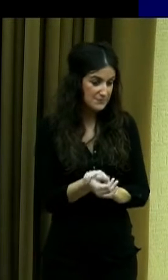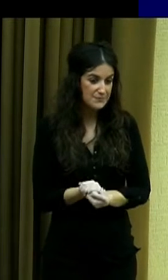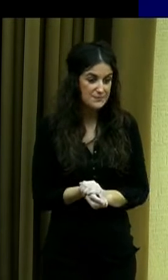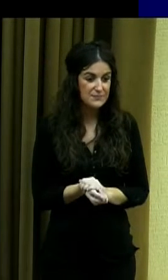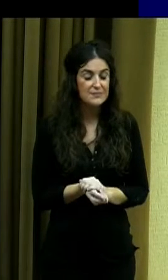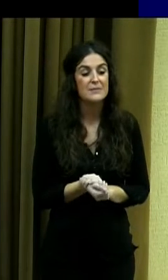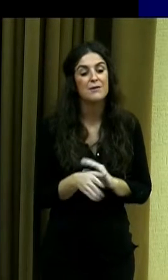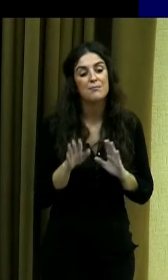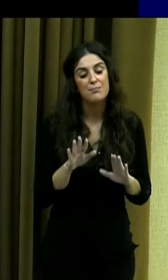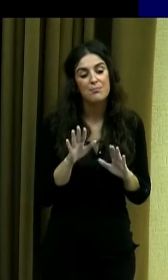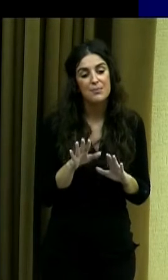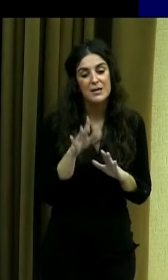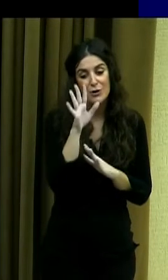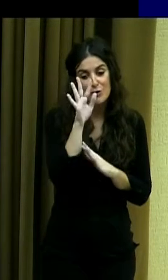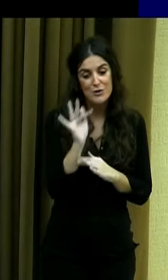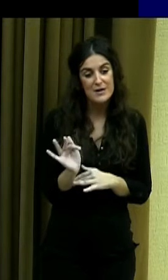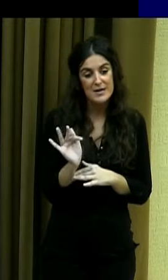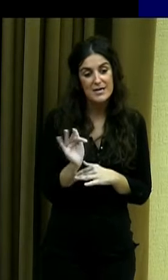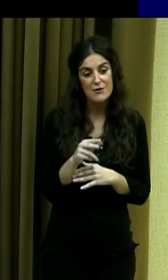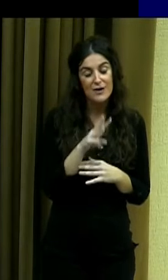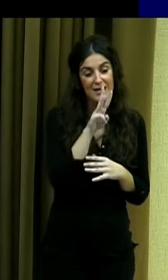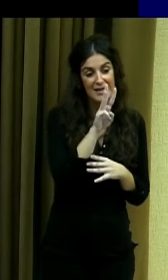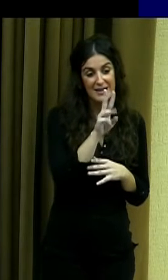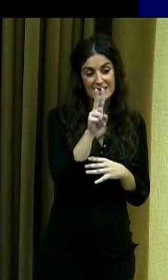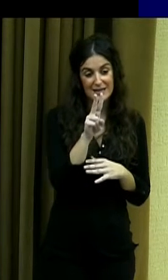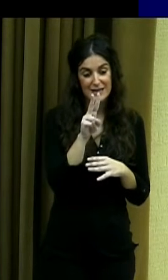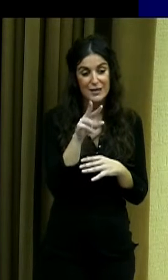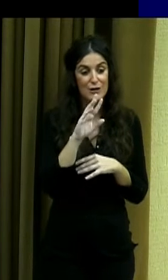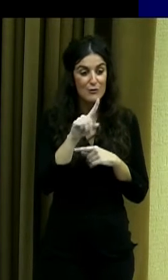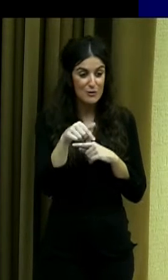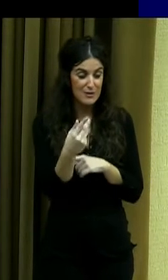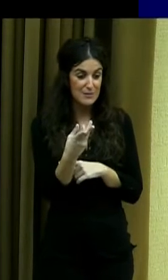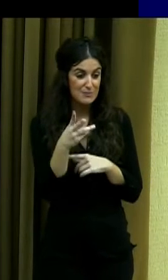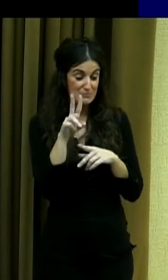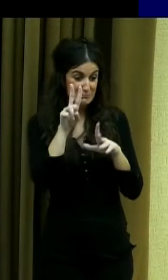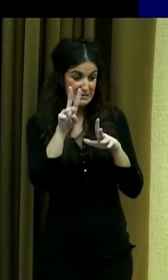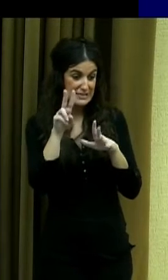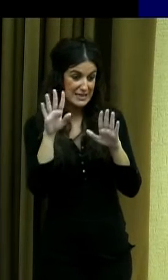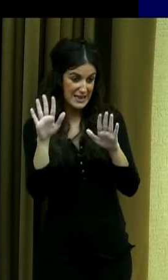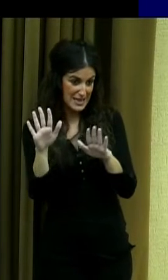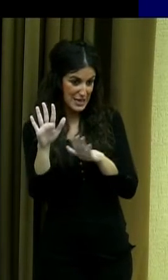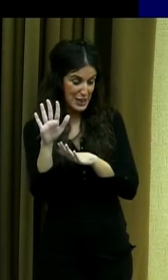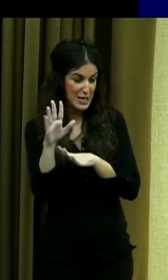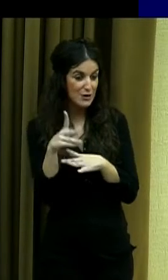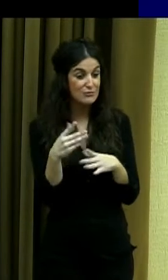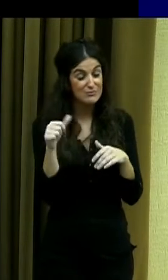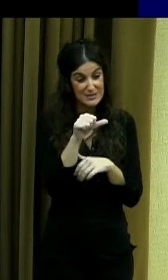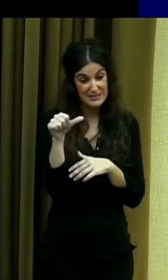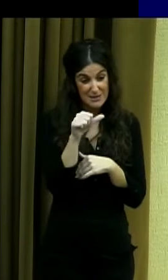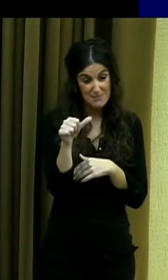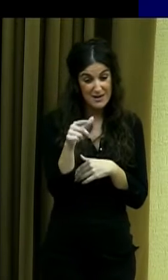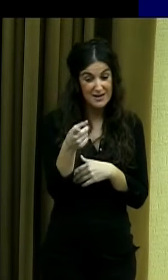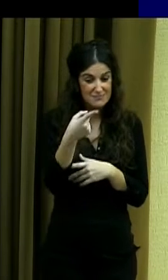Pero, ¿qué va a pasar con aquellos niños que están entre 32 y 35 semanas de edad gestacional, o lo que llamamos pretérminos leves? Esos se nos van a